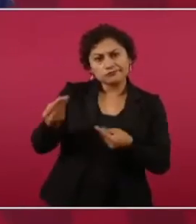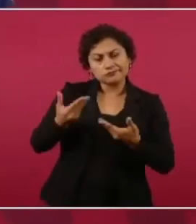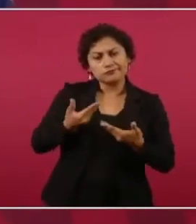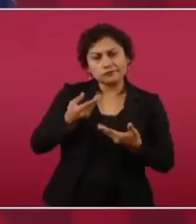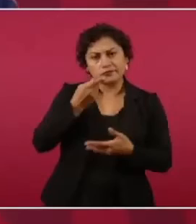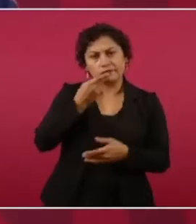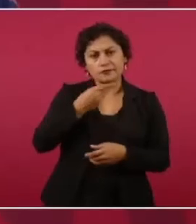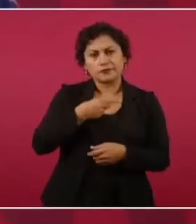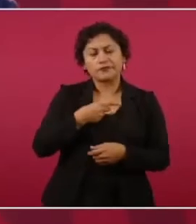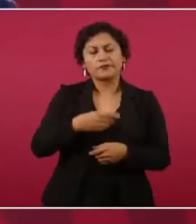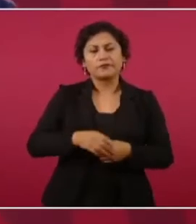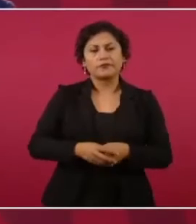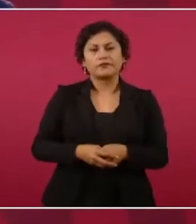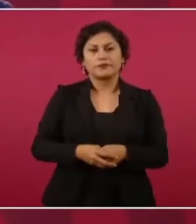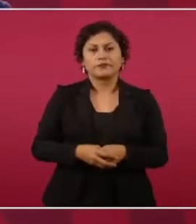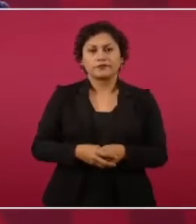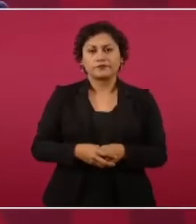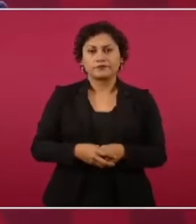y